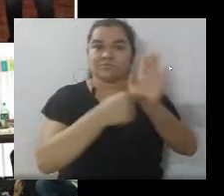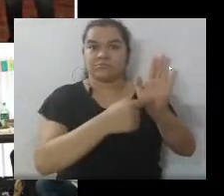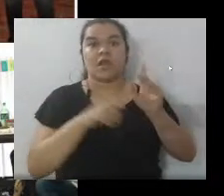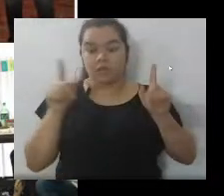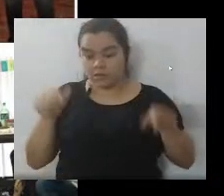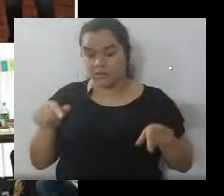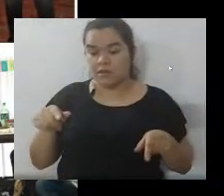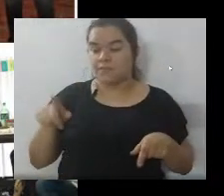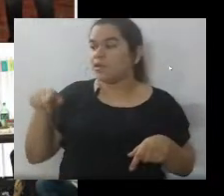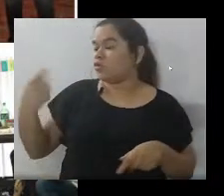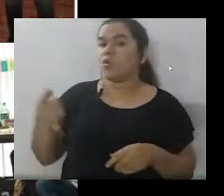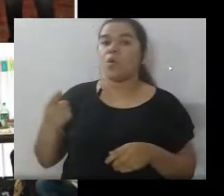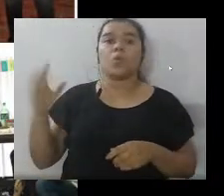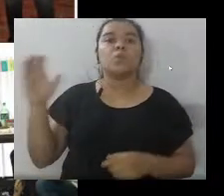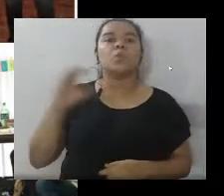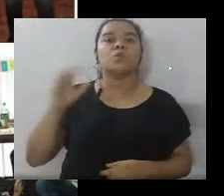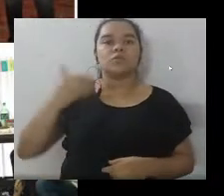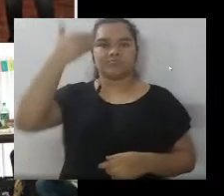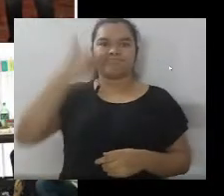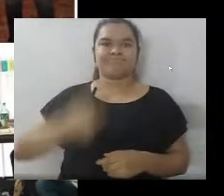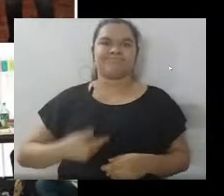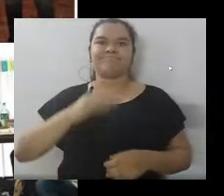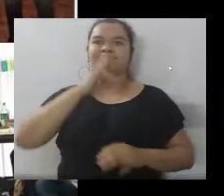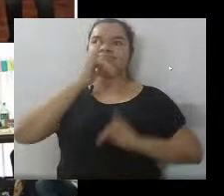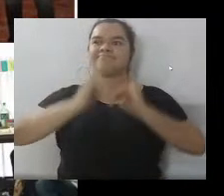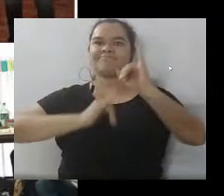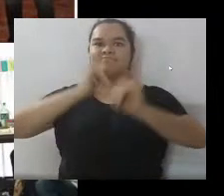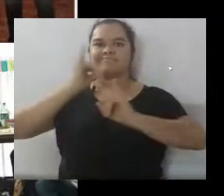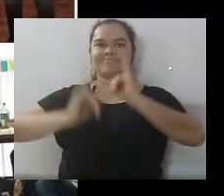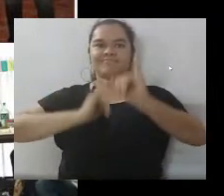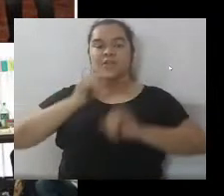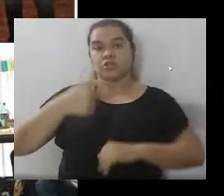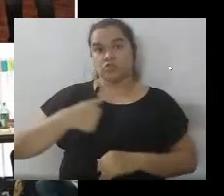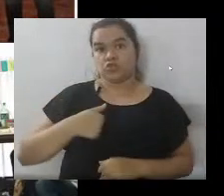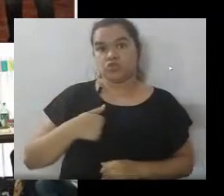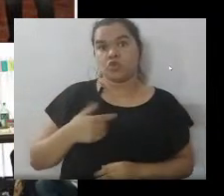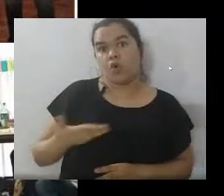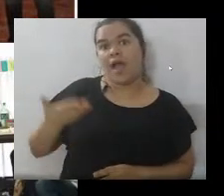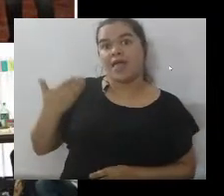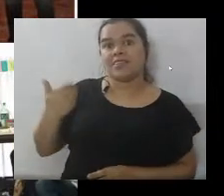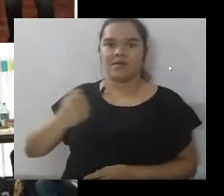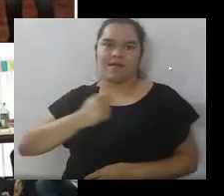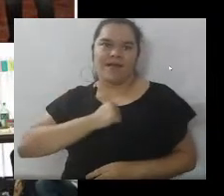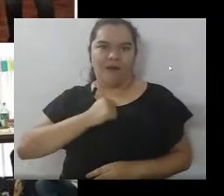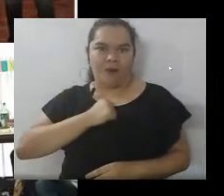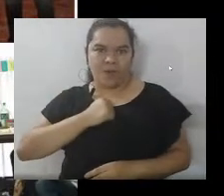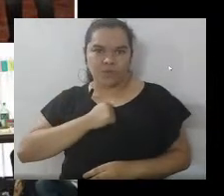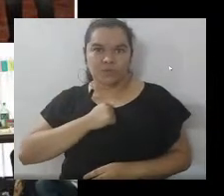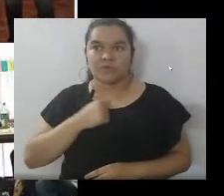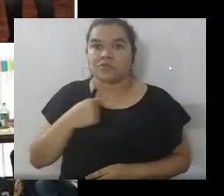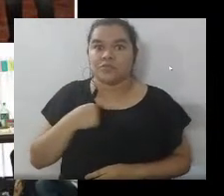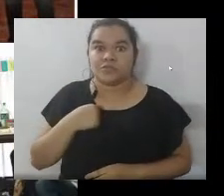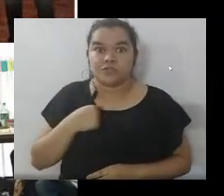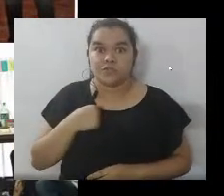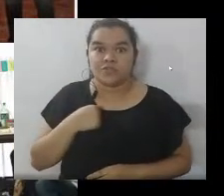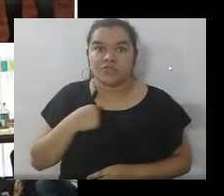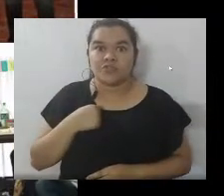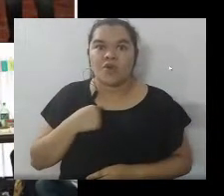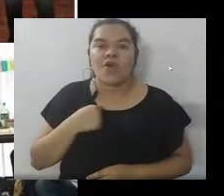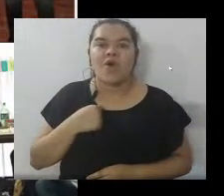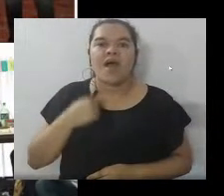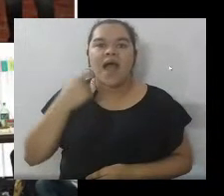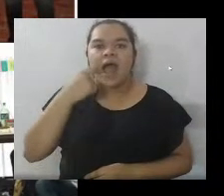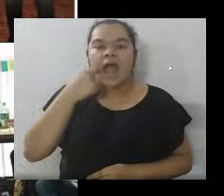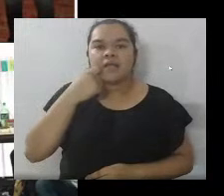dictando cursos, en otros momentos estamos colaborando con biólogos. Yo como estudiante nunca me iba a imaginar que iba a ir a buscar una rana porque